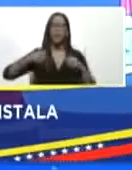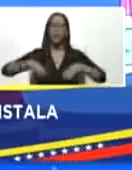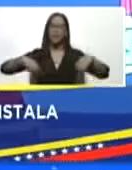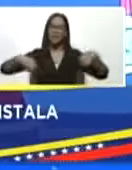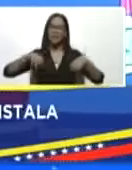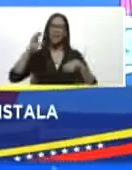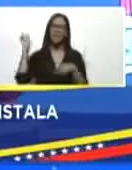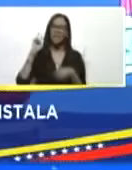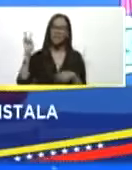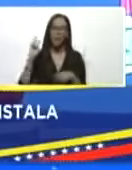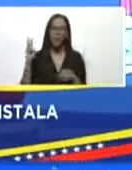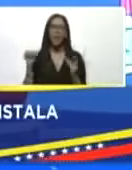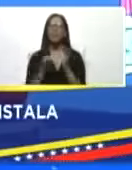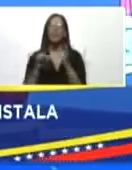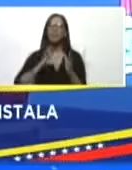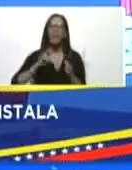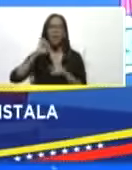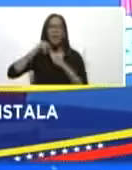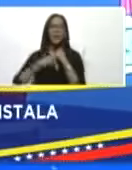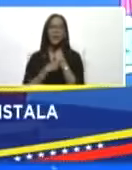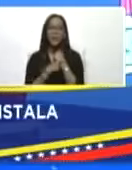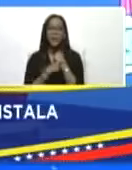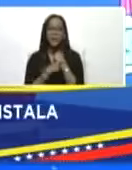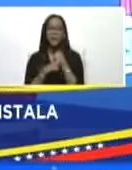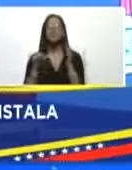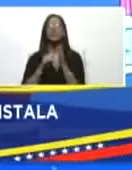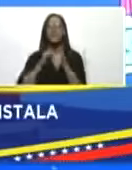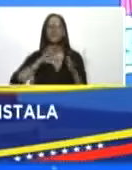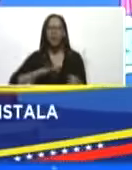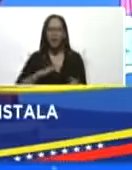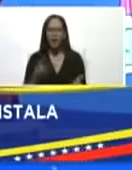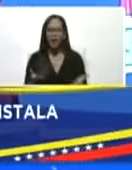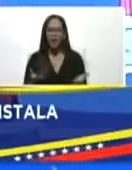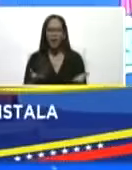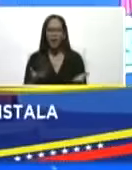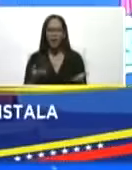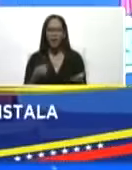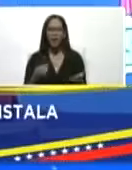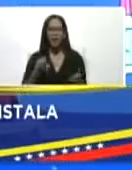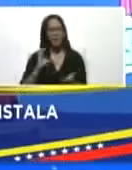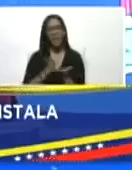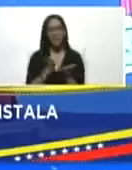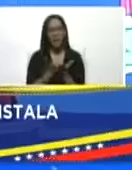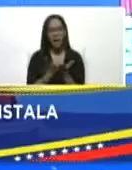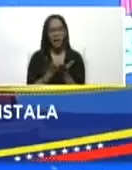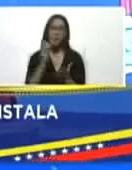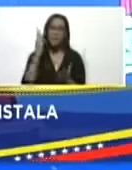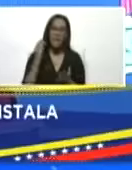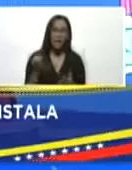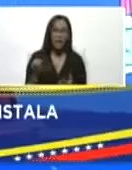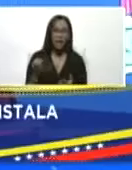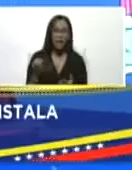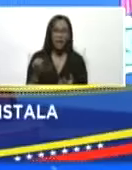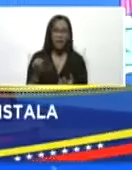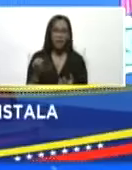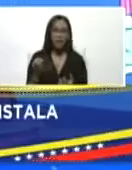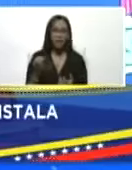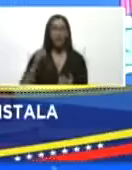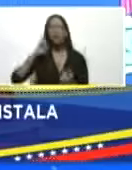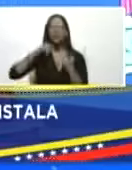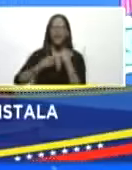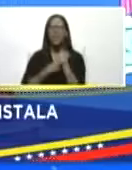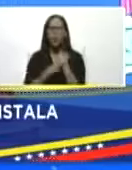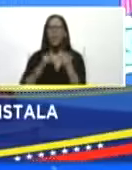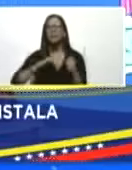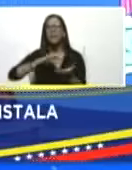país. ¿Y dónde está Guaidó? ¿Dónde está Guaidó? En Catia, en Petare. Guaidó está en